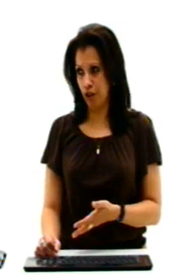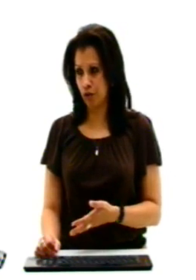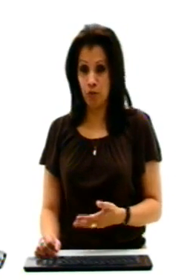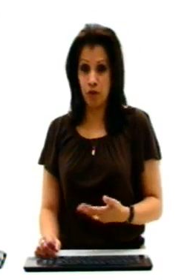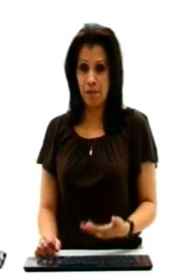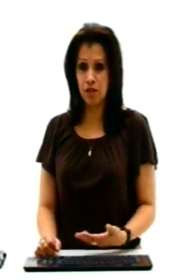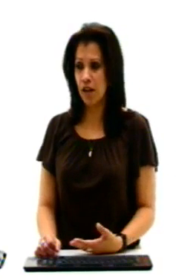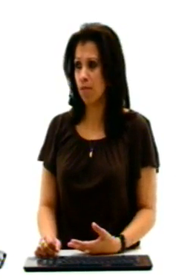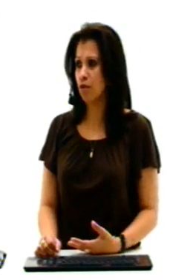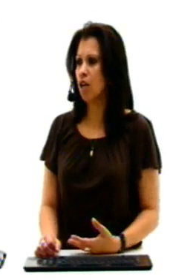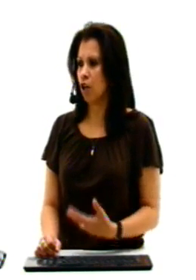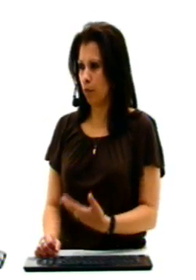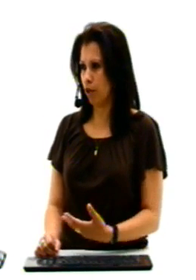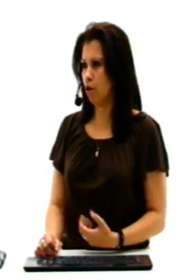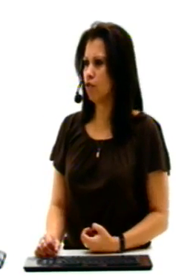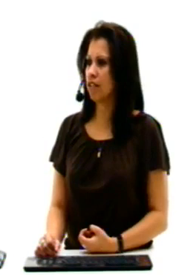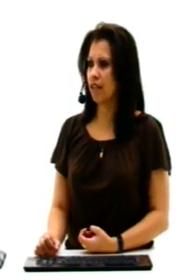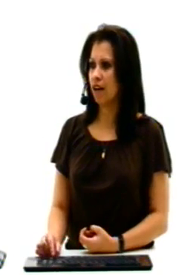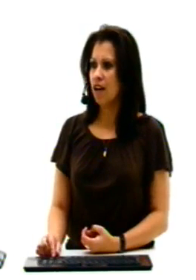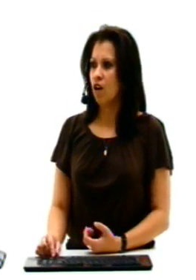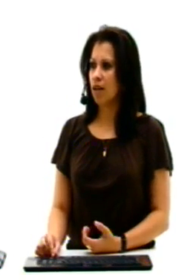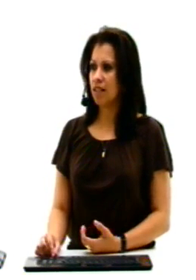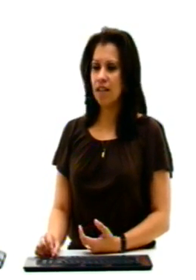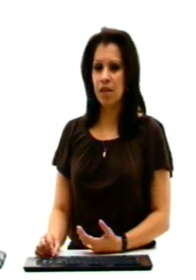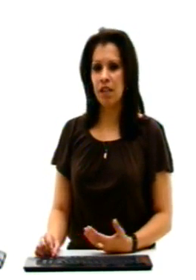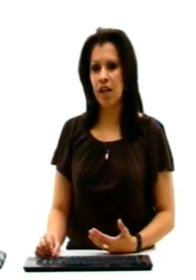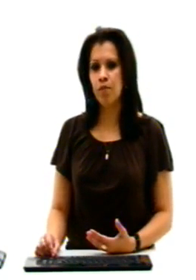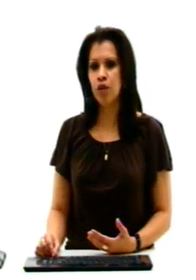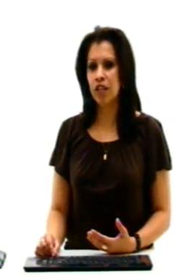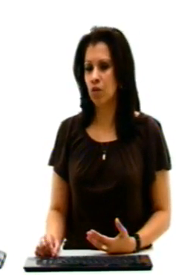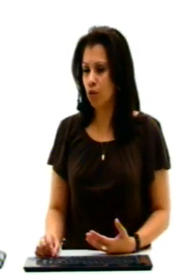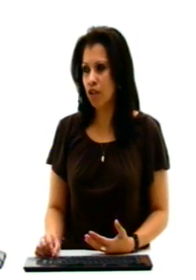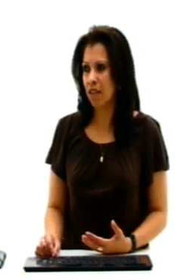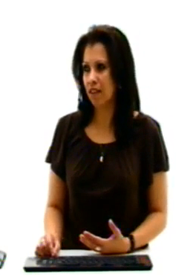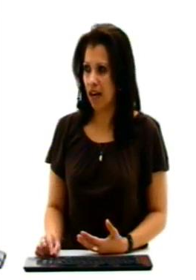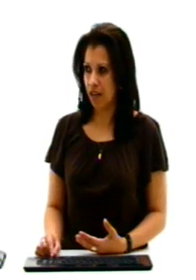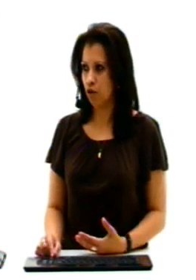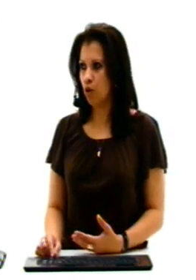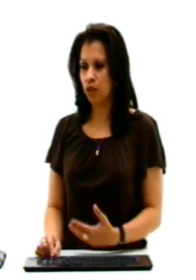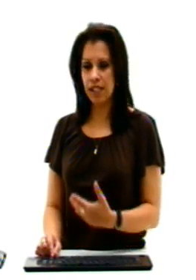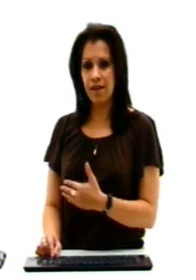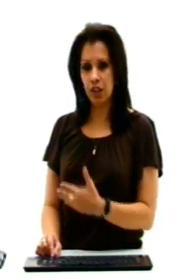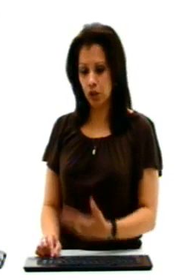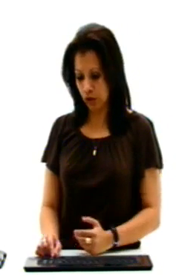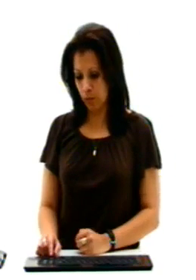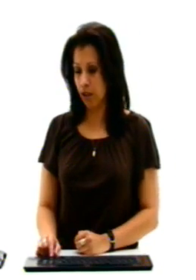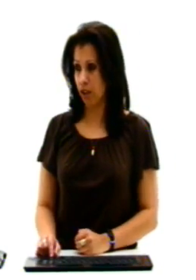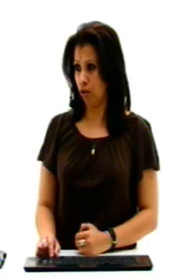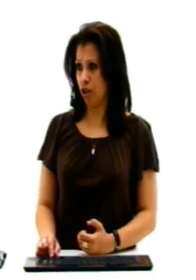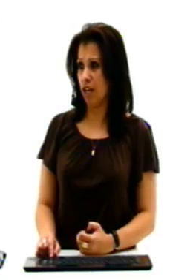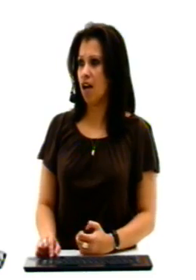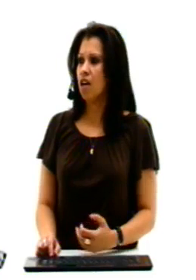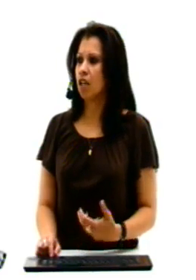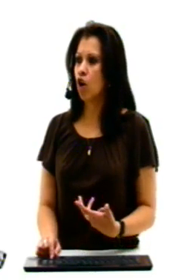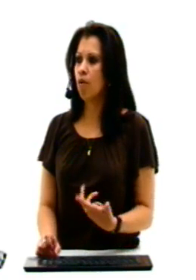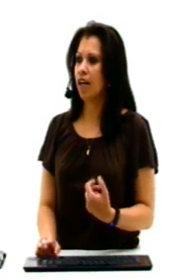en los ríos como ya mencionamos y lo podemos constatar lo hacían de manera muy rudimentaria no utilizaban ningún tipo de